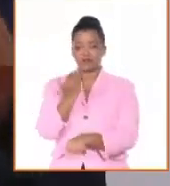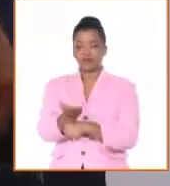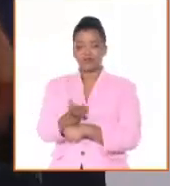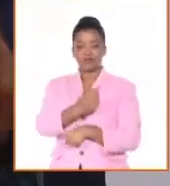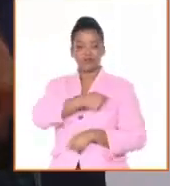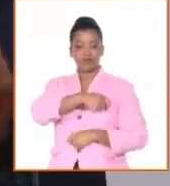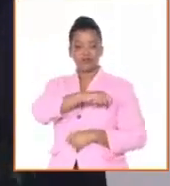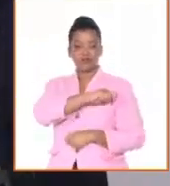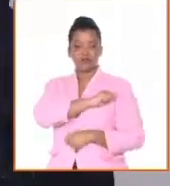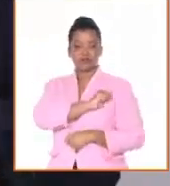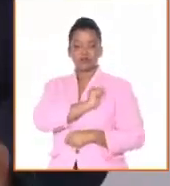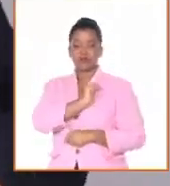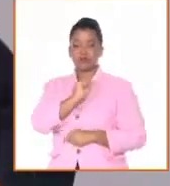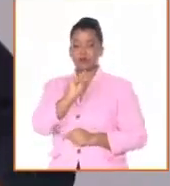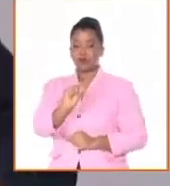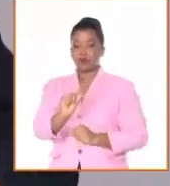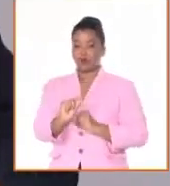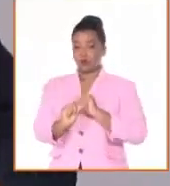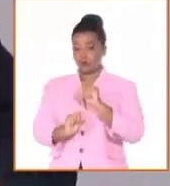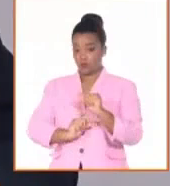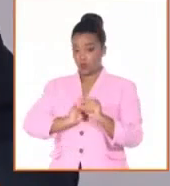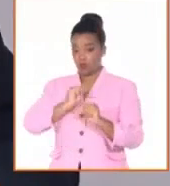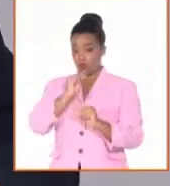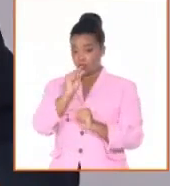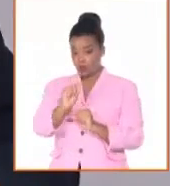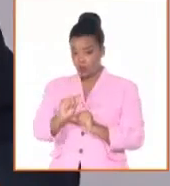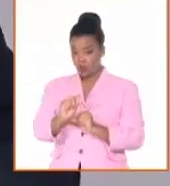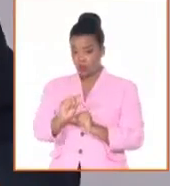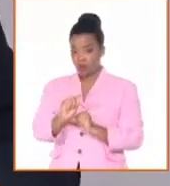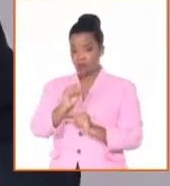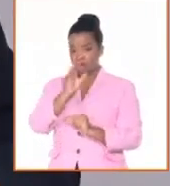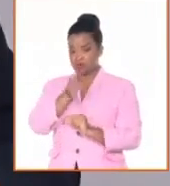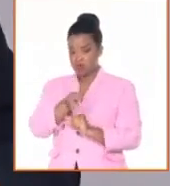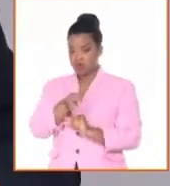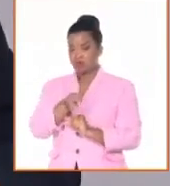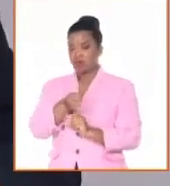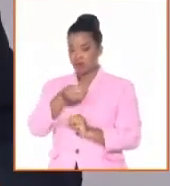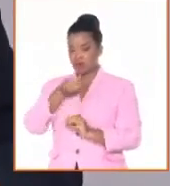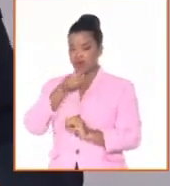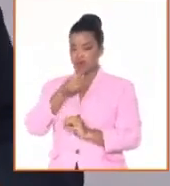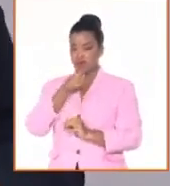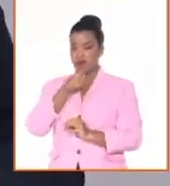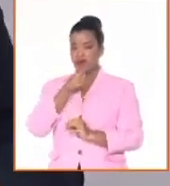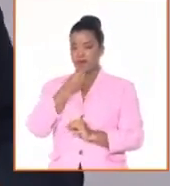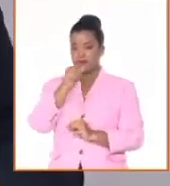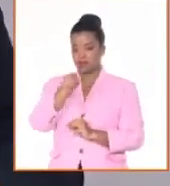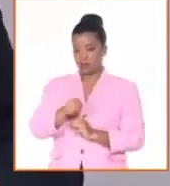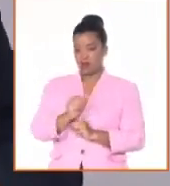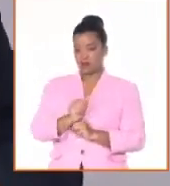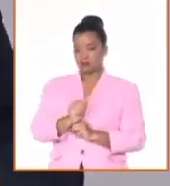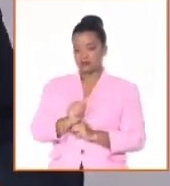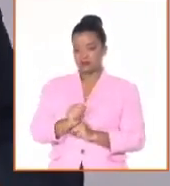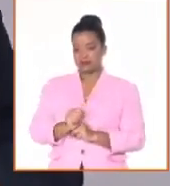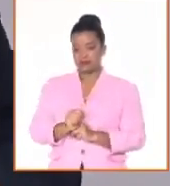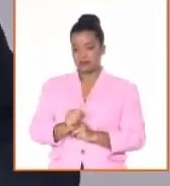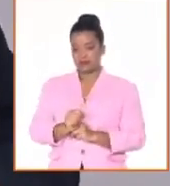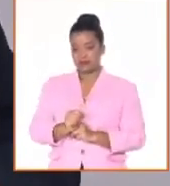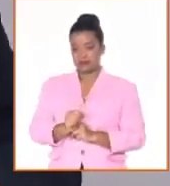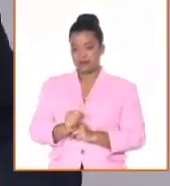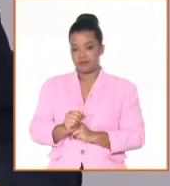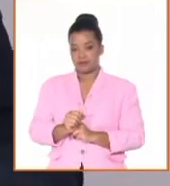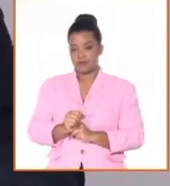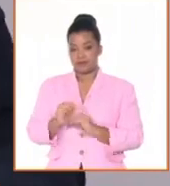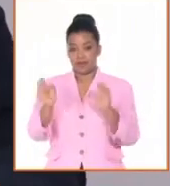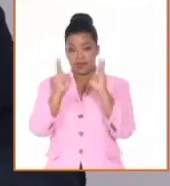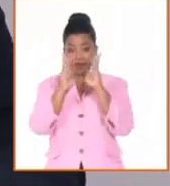se van a ir canalizando mayormente a través de ese portal ese portal tiene el atributo de que nos permite ya